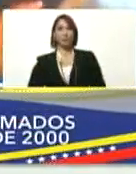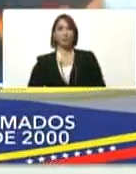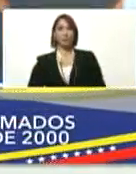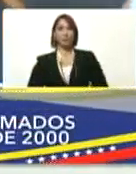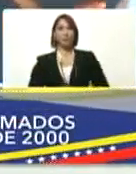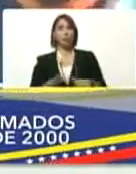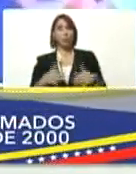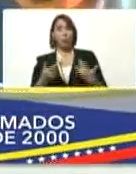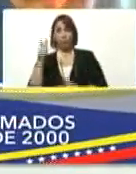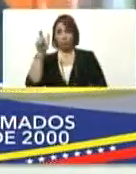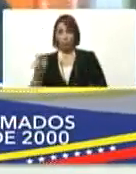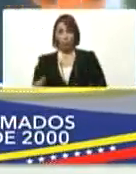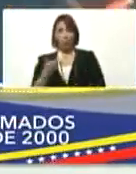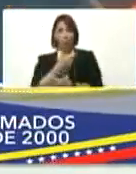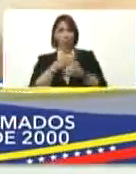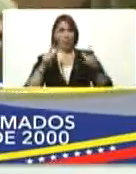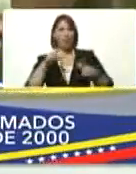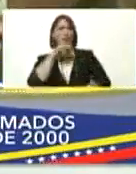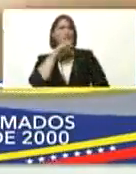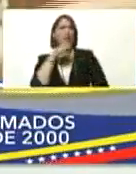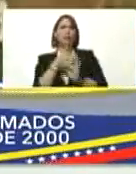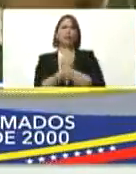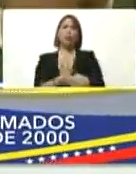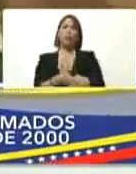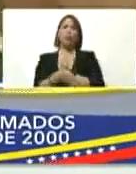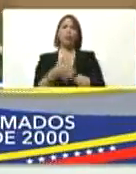Cuando el libertador hablaba de toda esta región